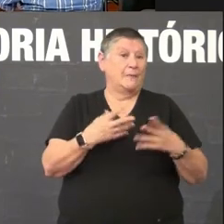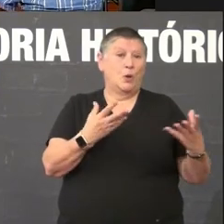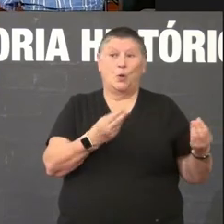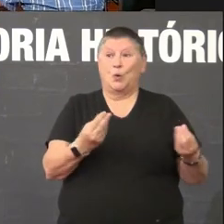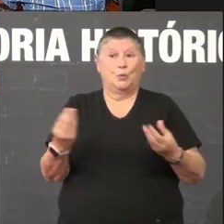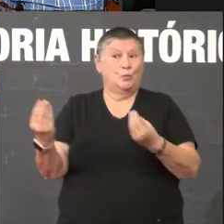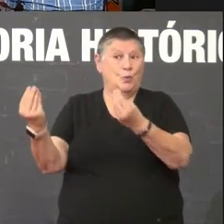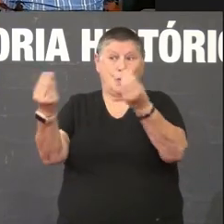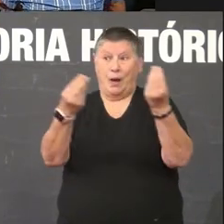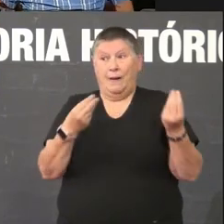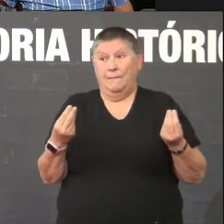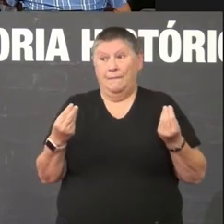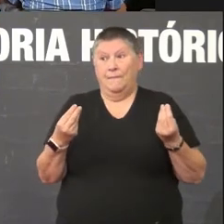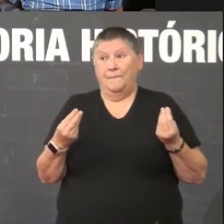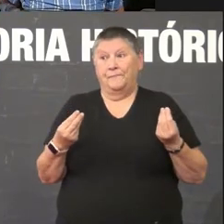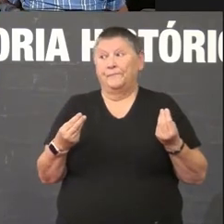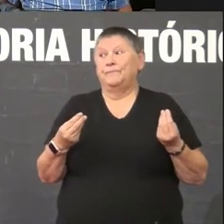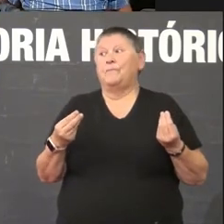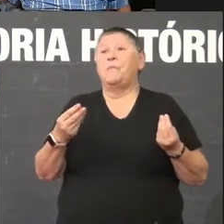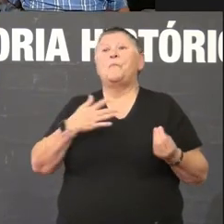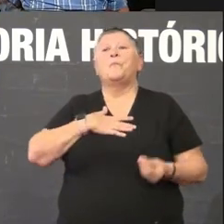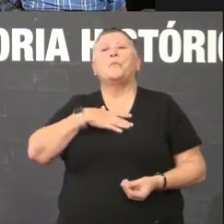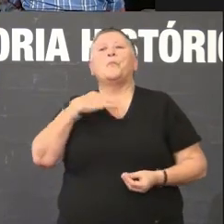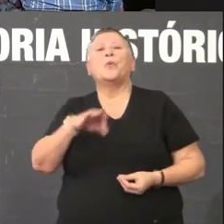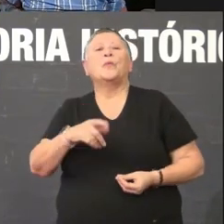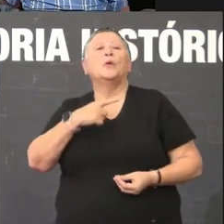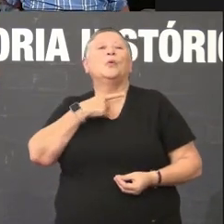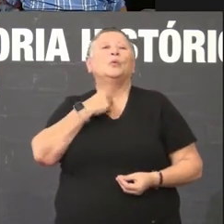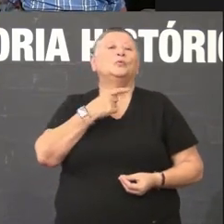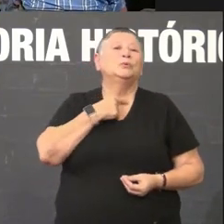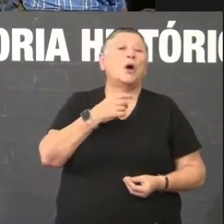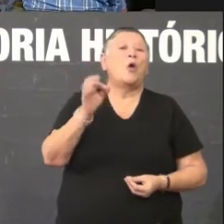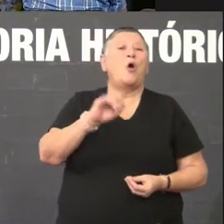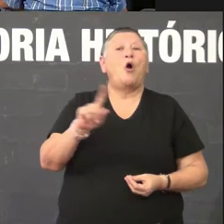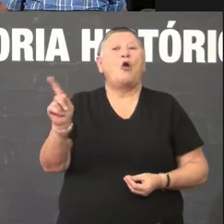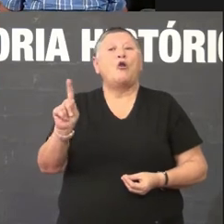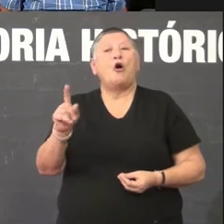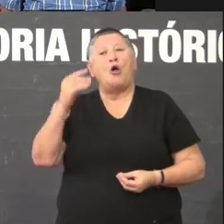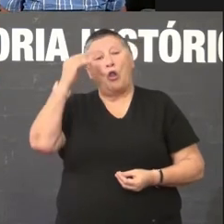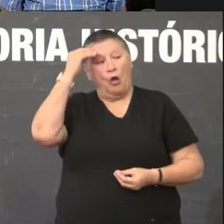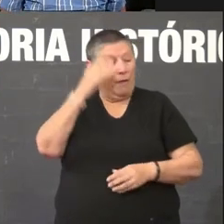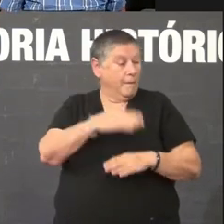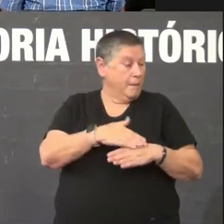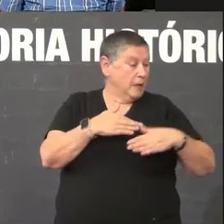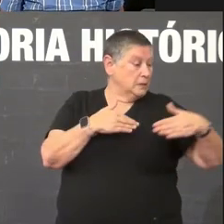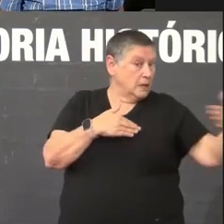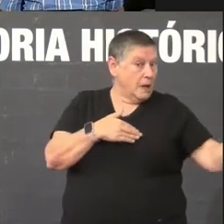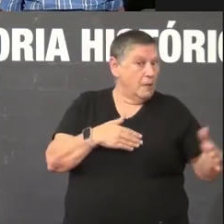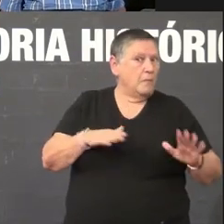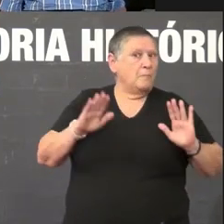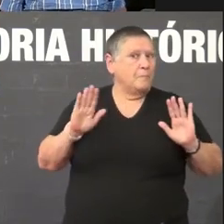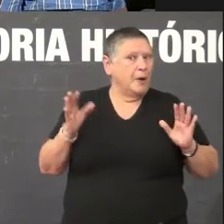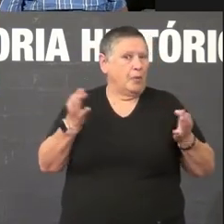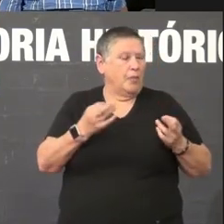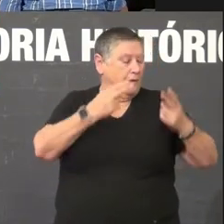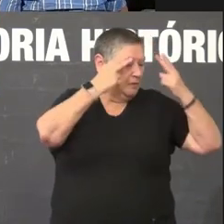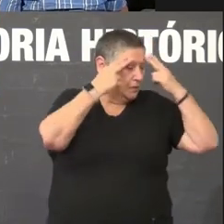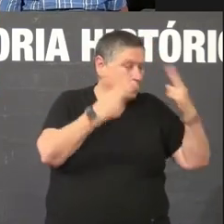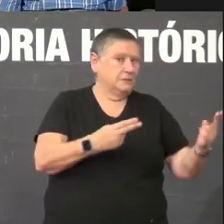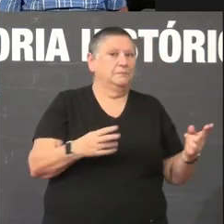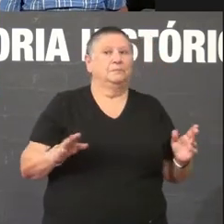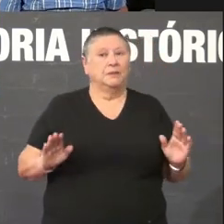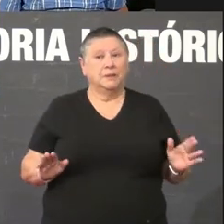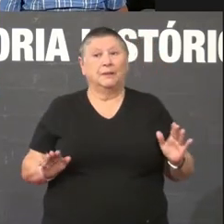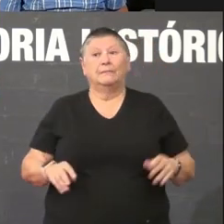fora plural, poderíanos gustar ou non o que pensa o de ao lado, pero teríamos que respetar. Eu creo que